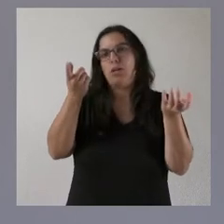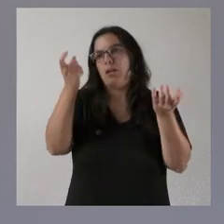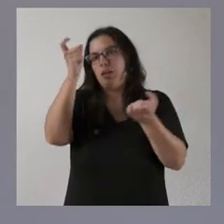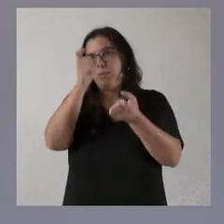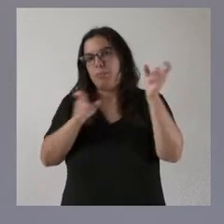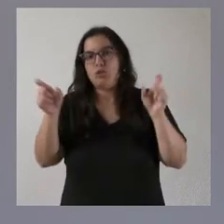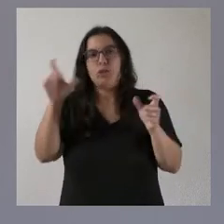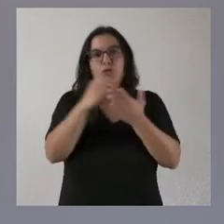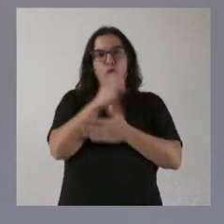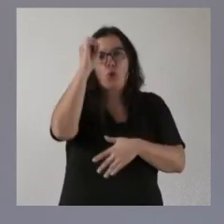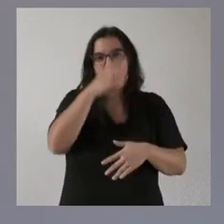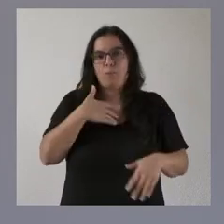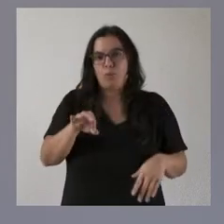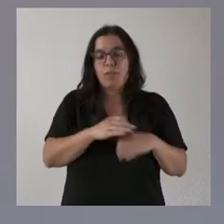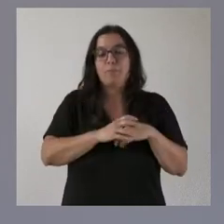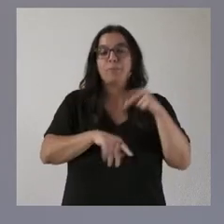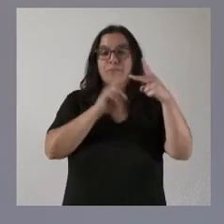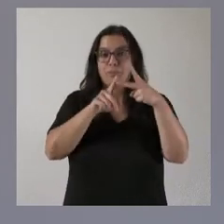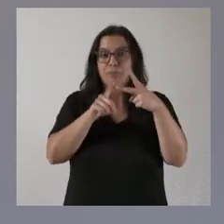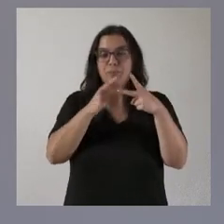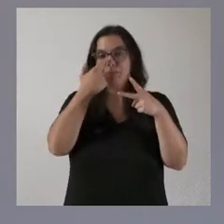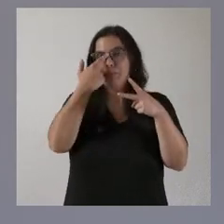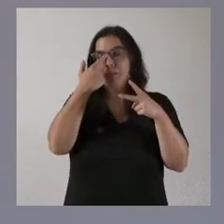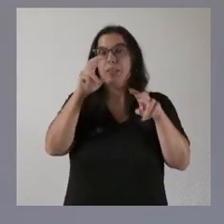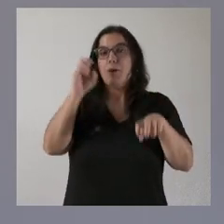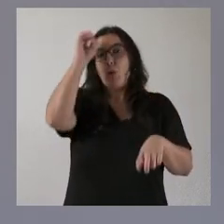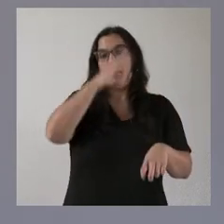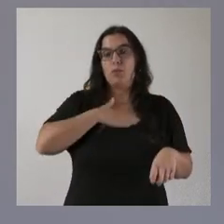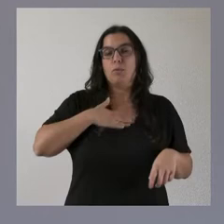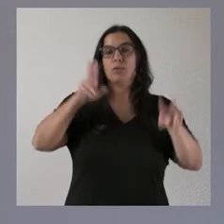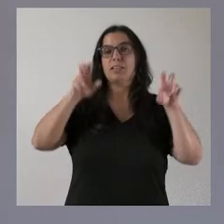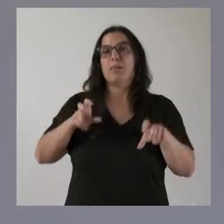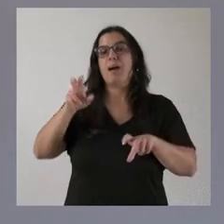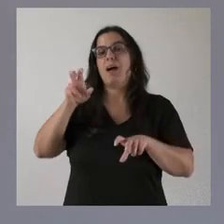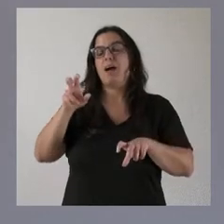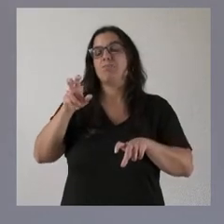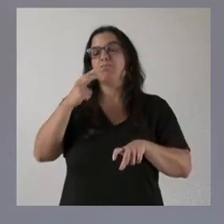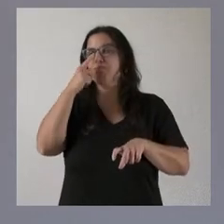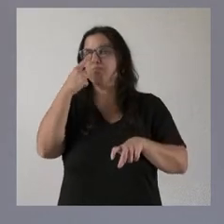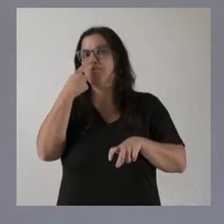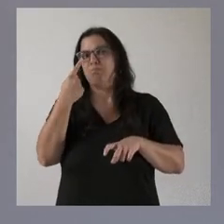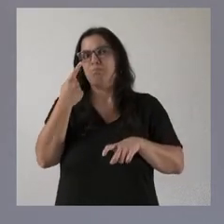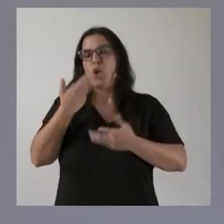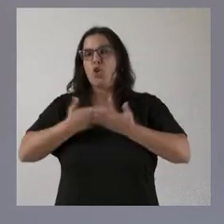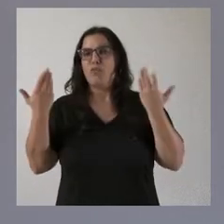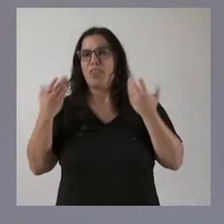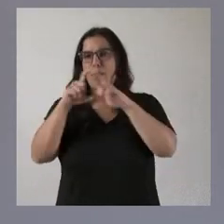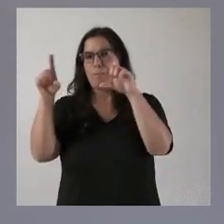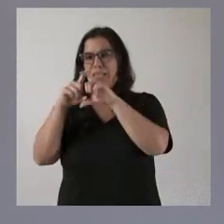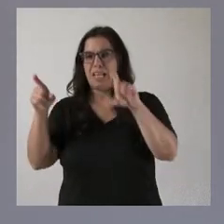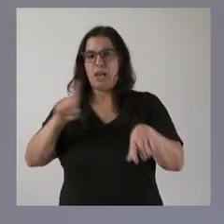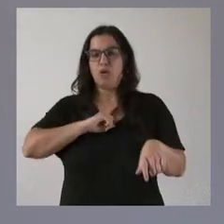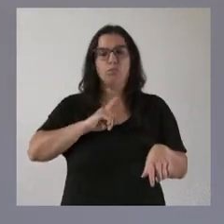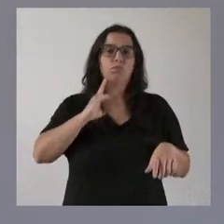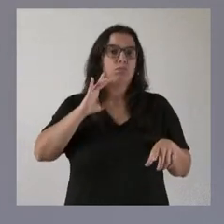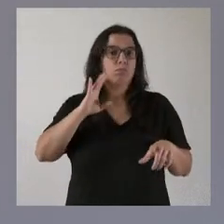los ciudadanos y me plantea en segundo lugar la opinión de confianza empresarial de muchos empresarios Es verdad que si somos realistas Es